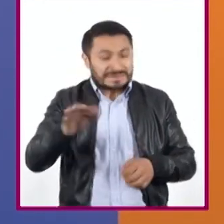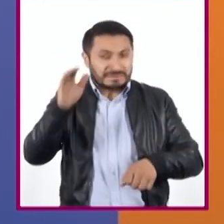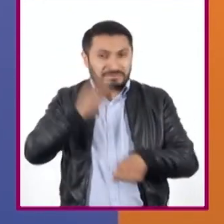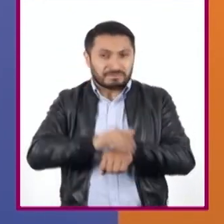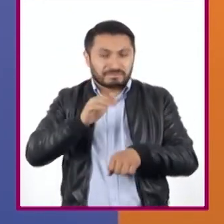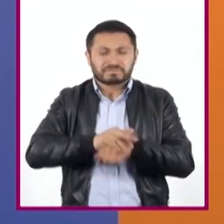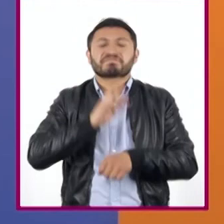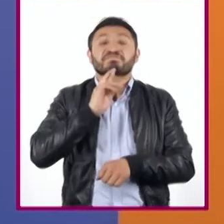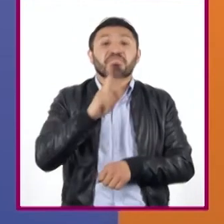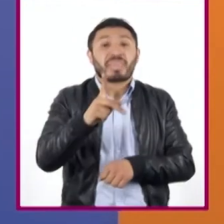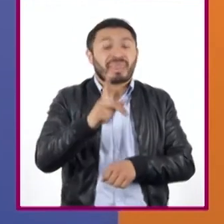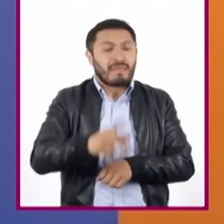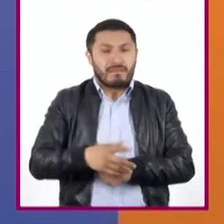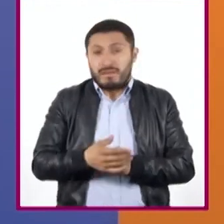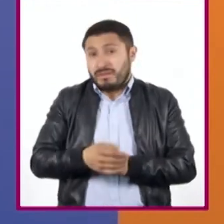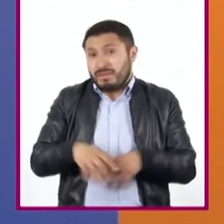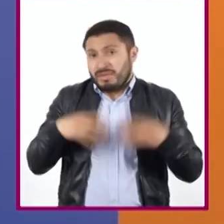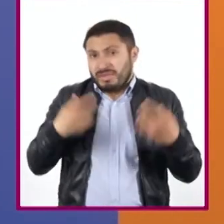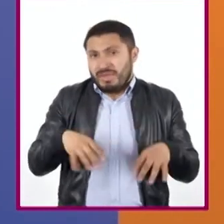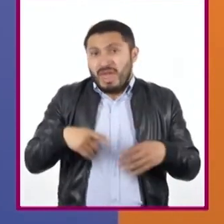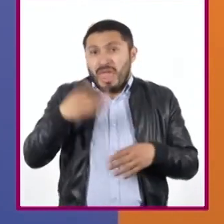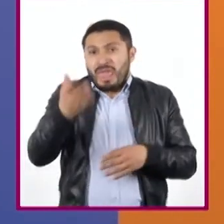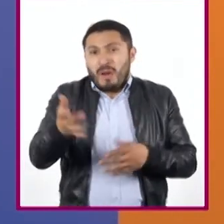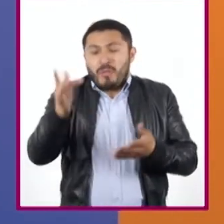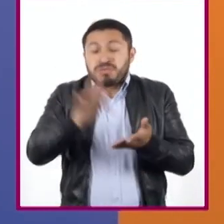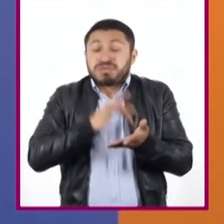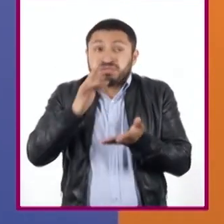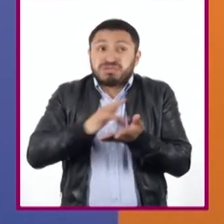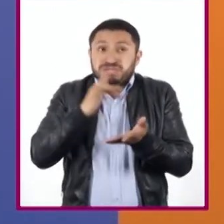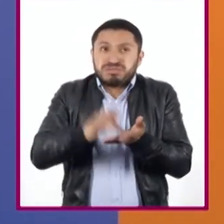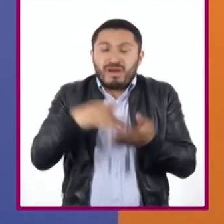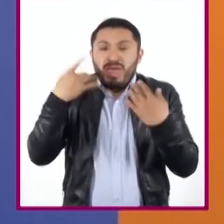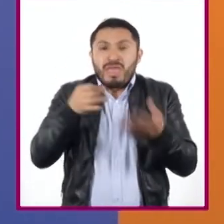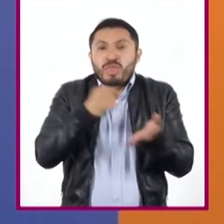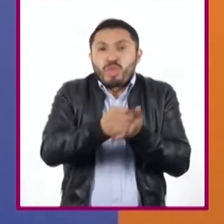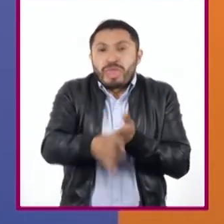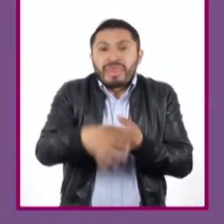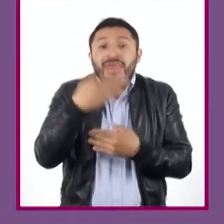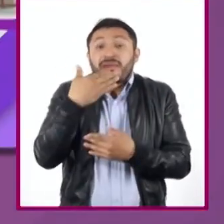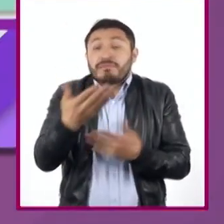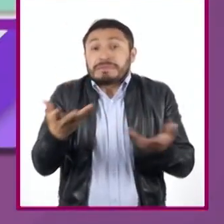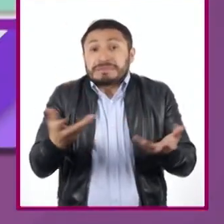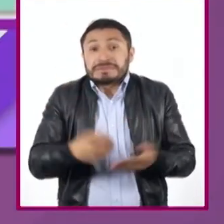o amiga y les pide apoyo para tomar una decisión.